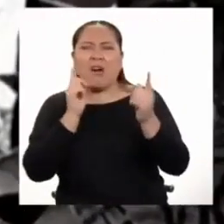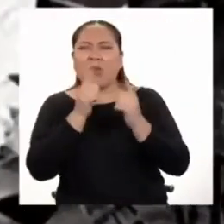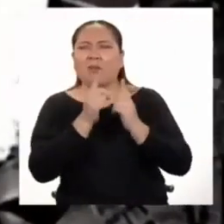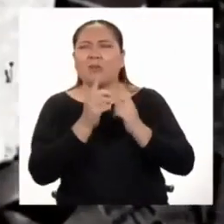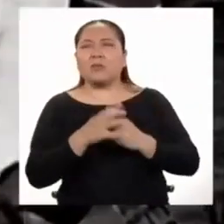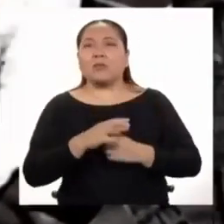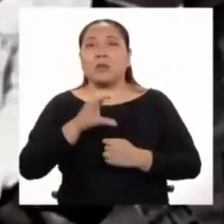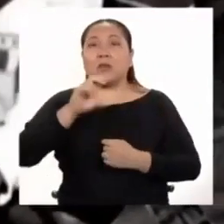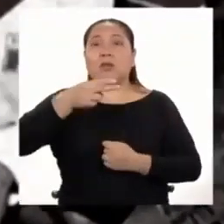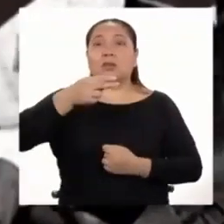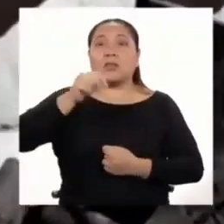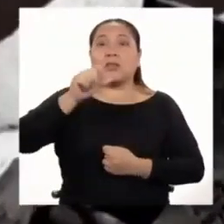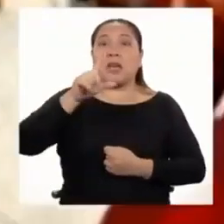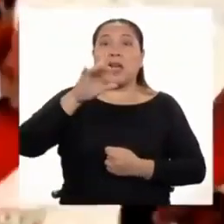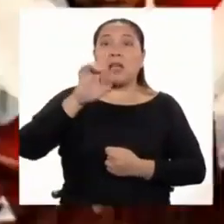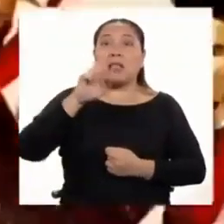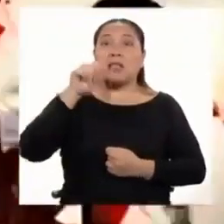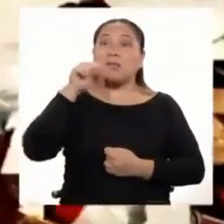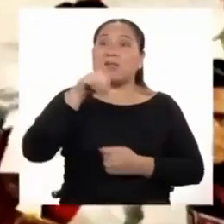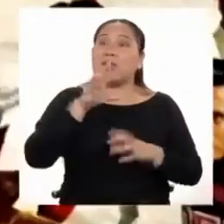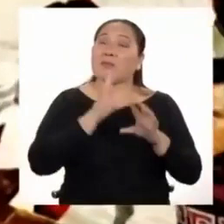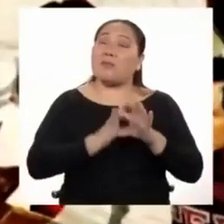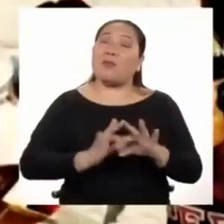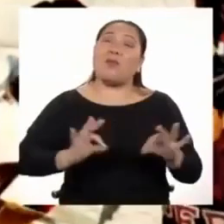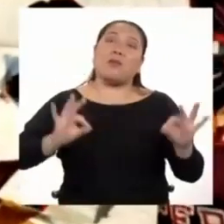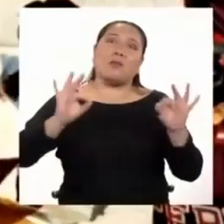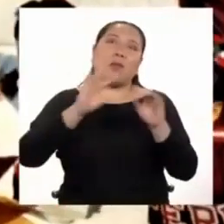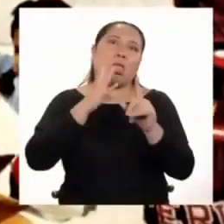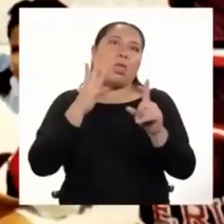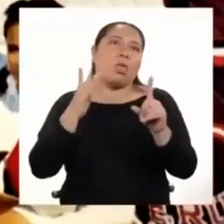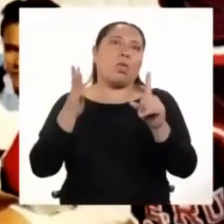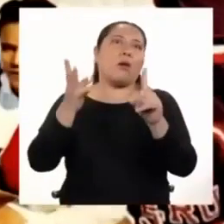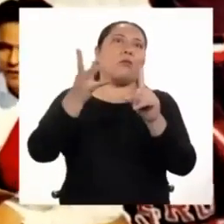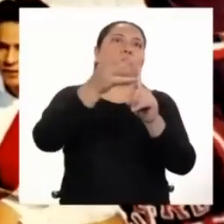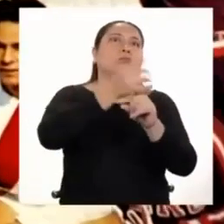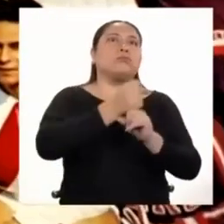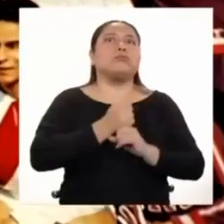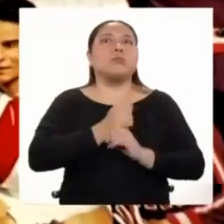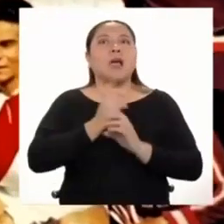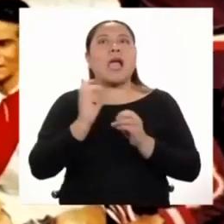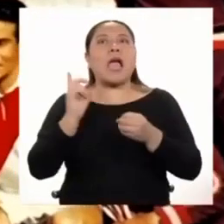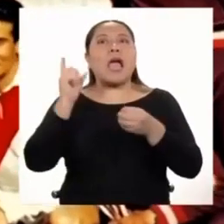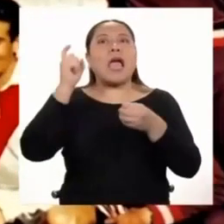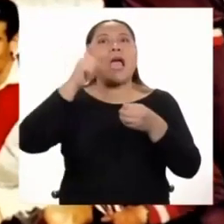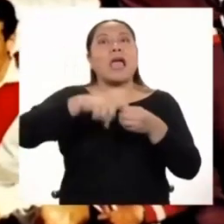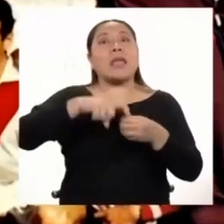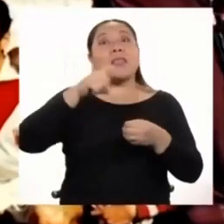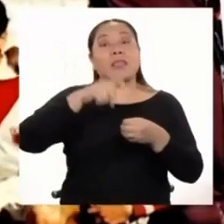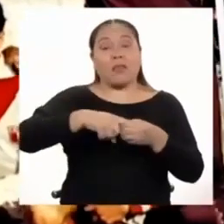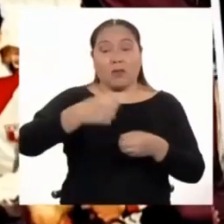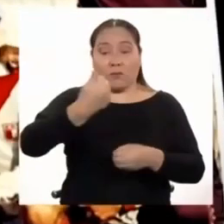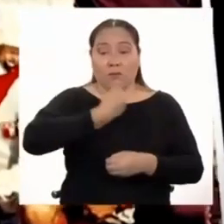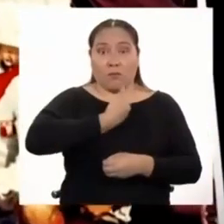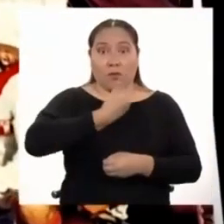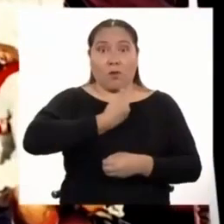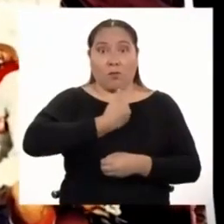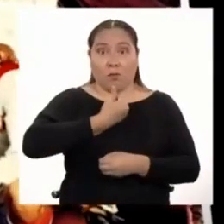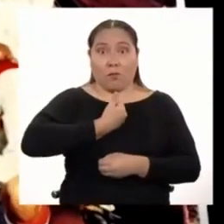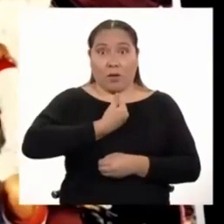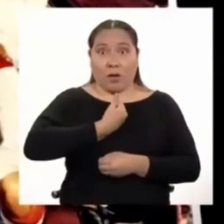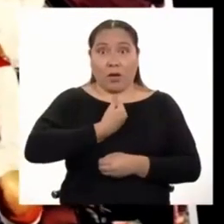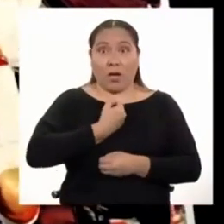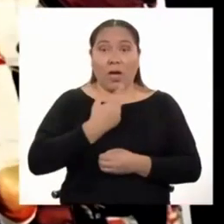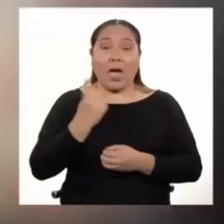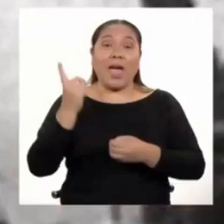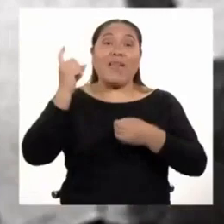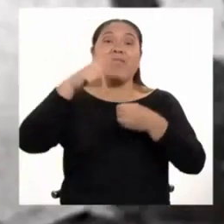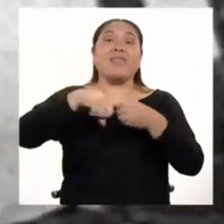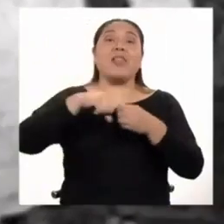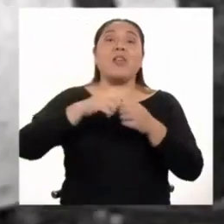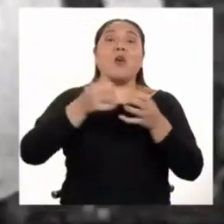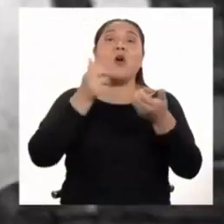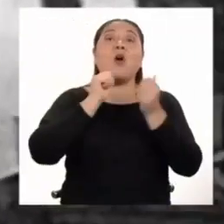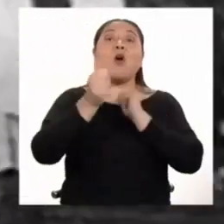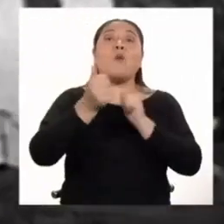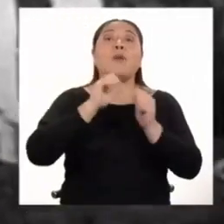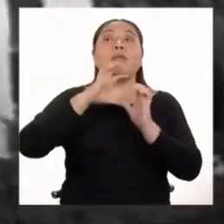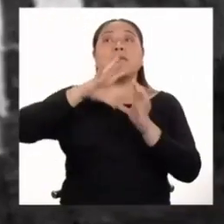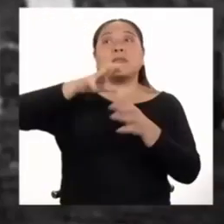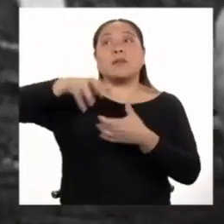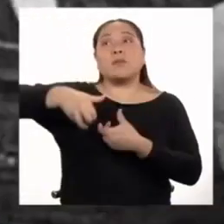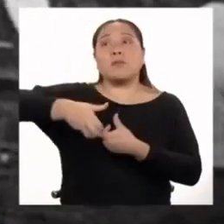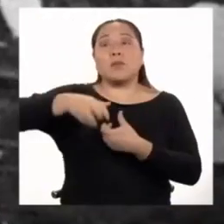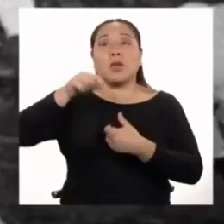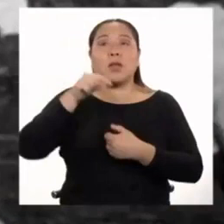Chale fue vital para conseguir nuestra primera clasificación por méritos propios a un mundial. Fue en